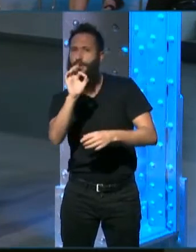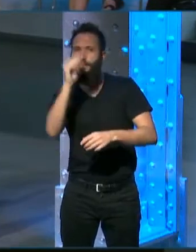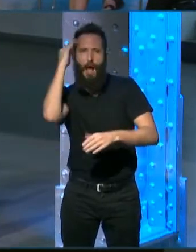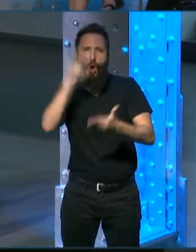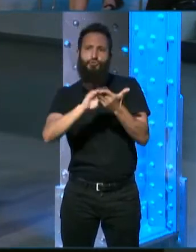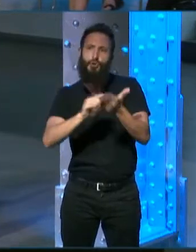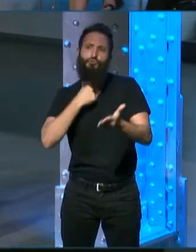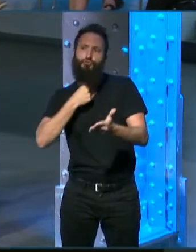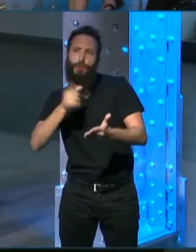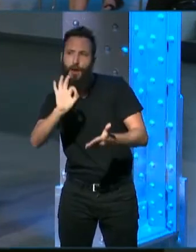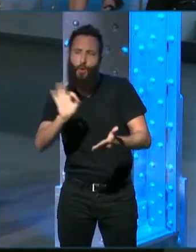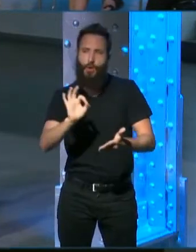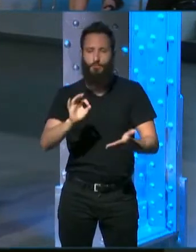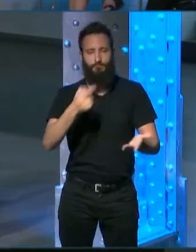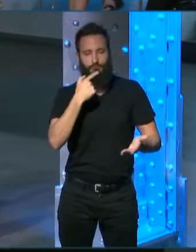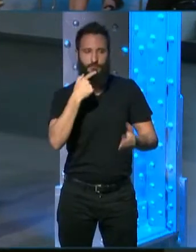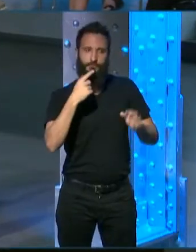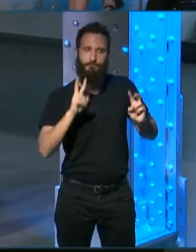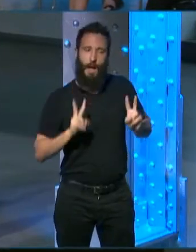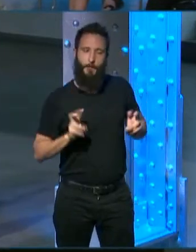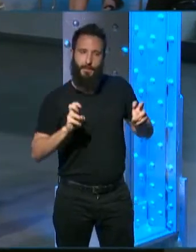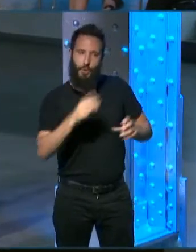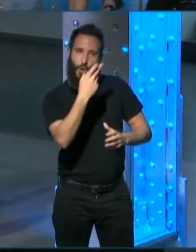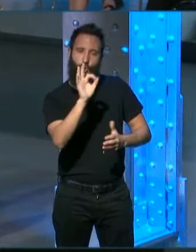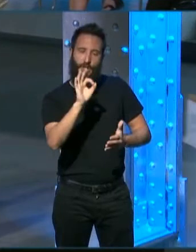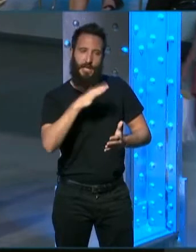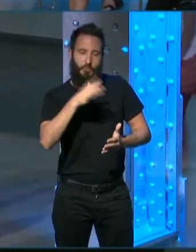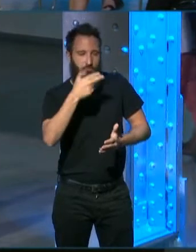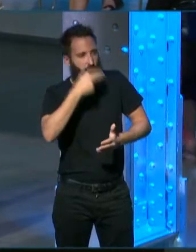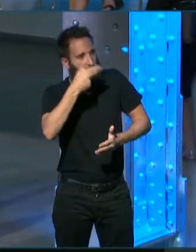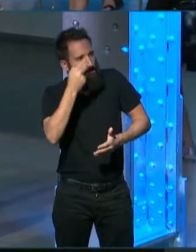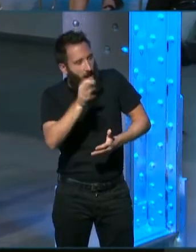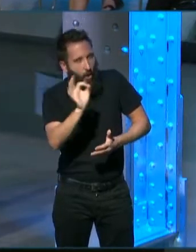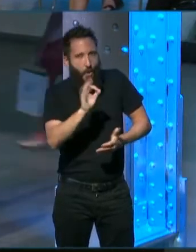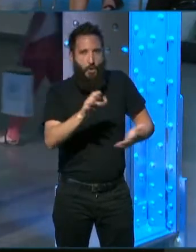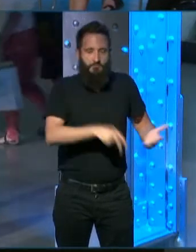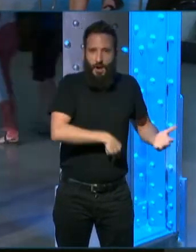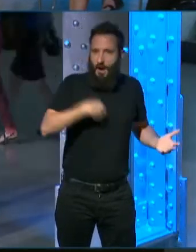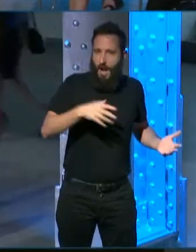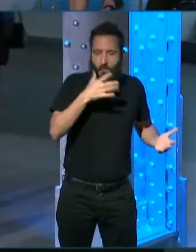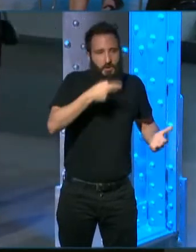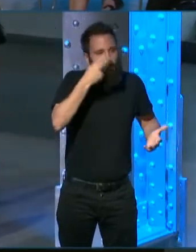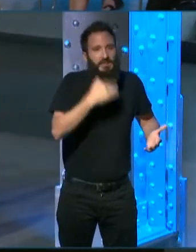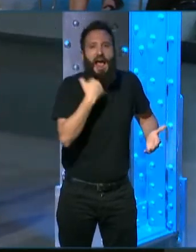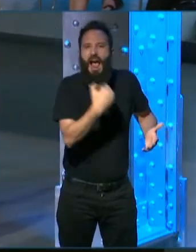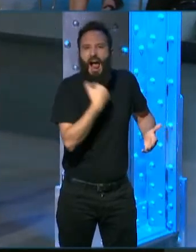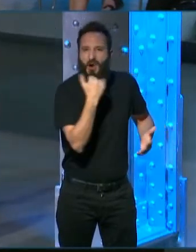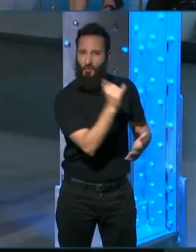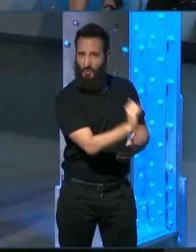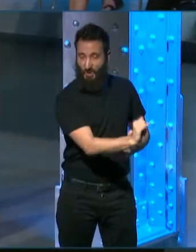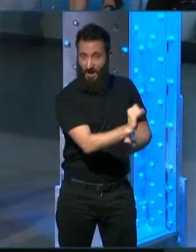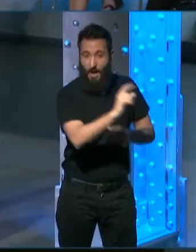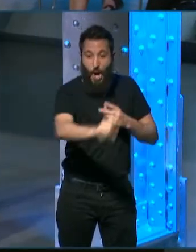nos interesan, en general porque nos gustan como escritores o porque tienen algo que nos interesa.